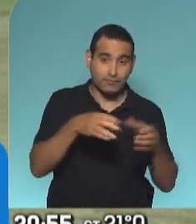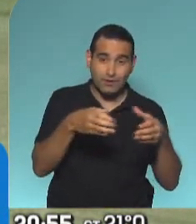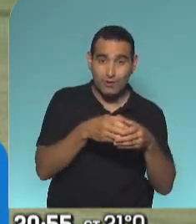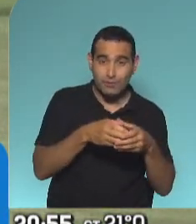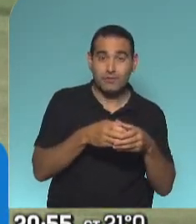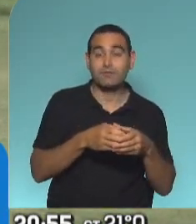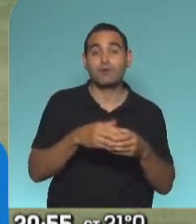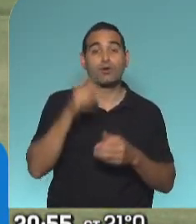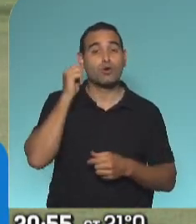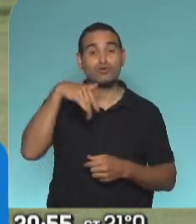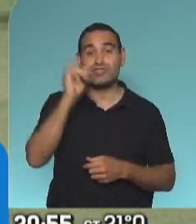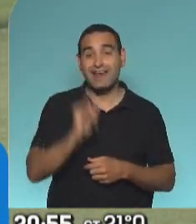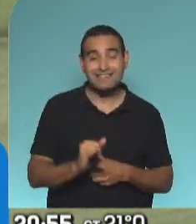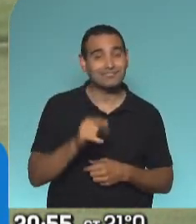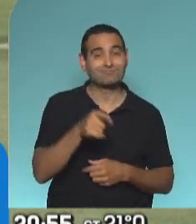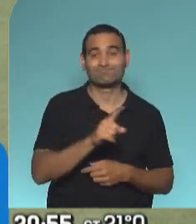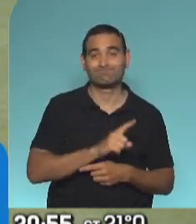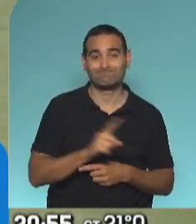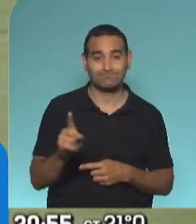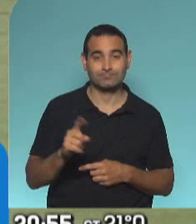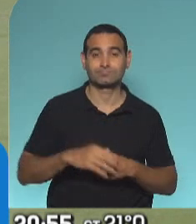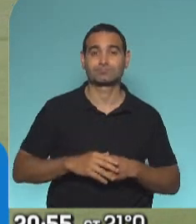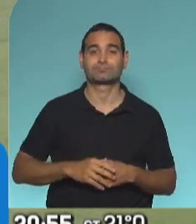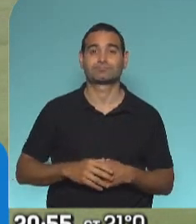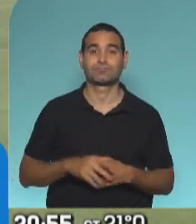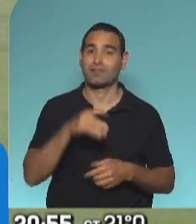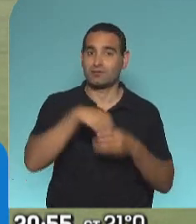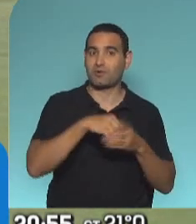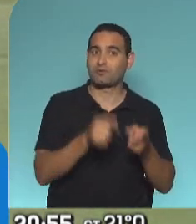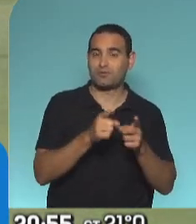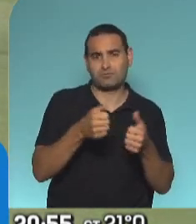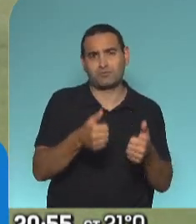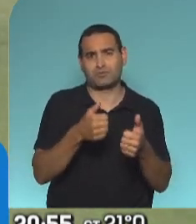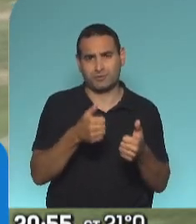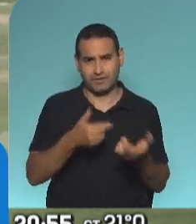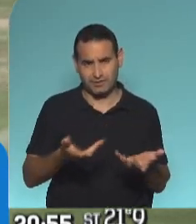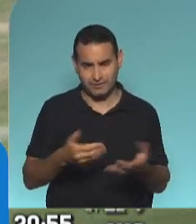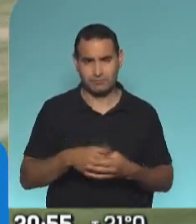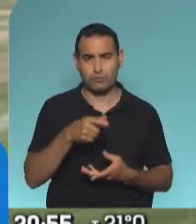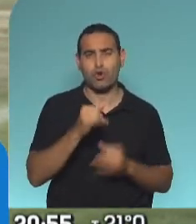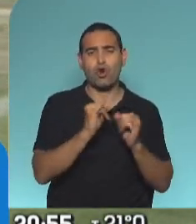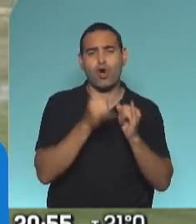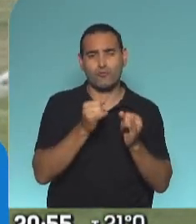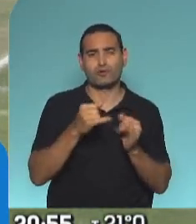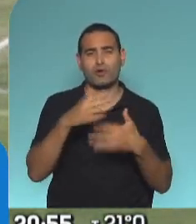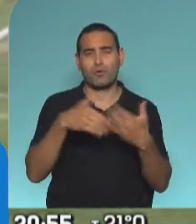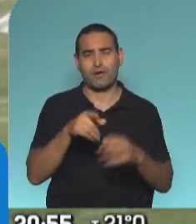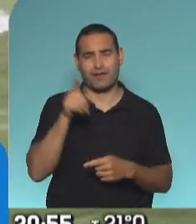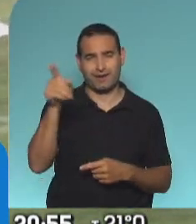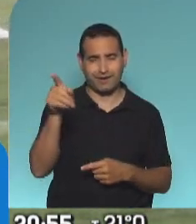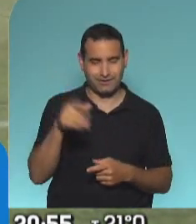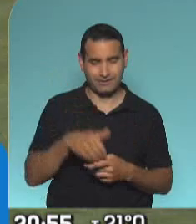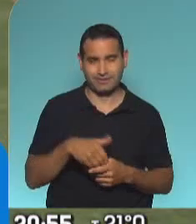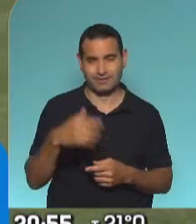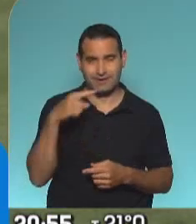Nico González, autor del gol. Pablo, un premio para el pibe que juega en Stuttgart. Digo pibe con todo el cariño del mundo porque viene de jugar